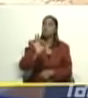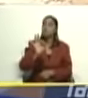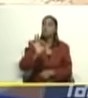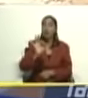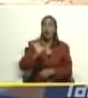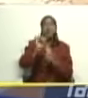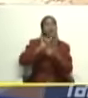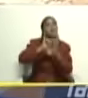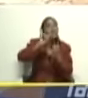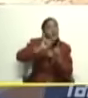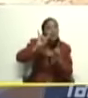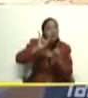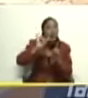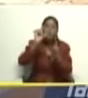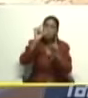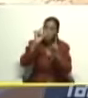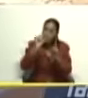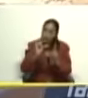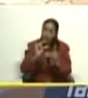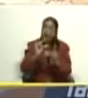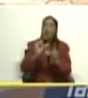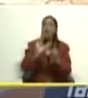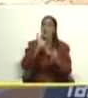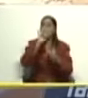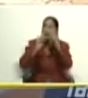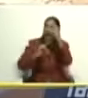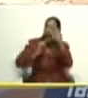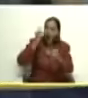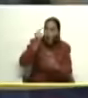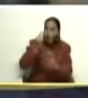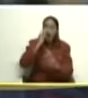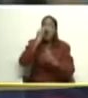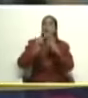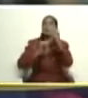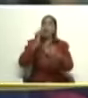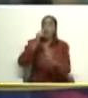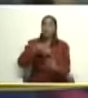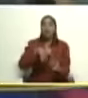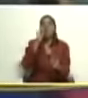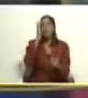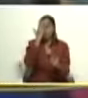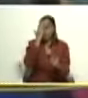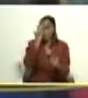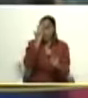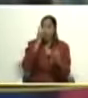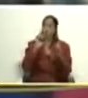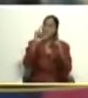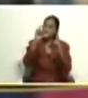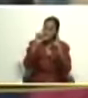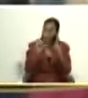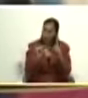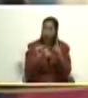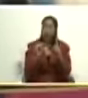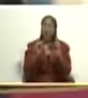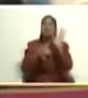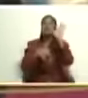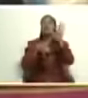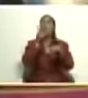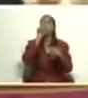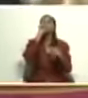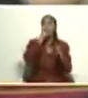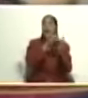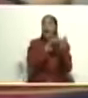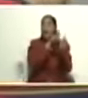anualizada, lo cual sería la inflación más baja en 12 años de la vida económica, con esfuerzo